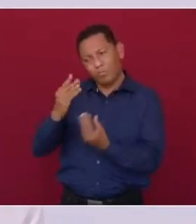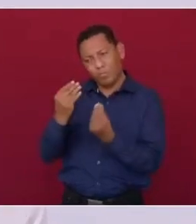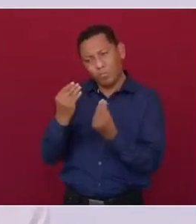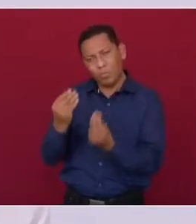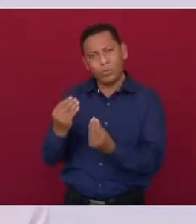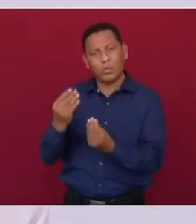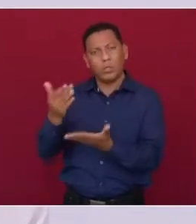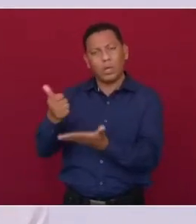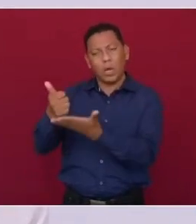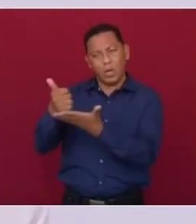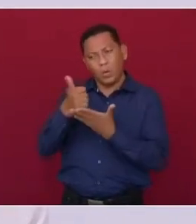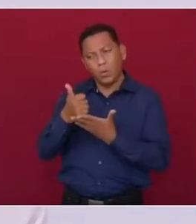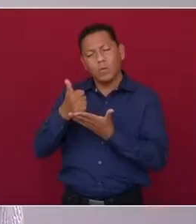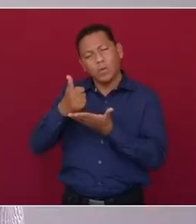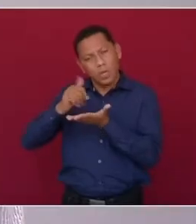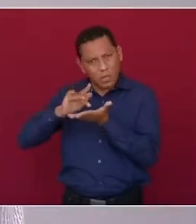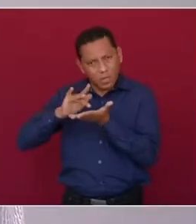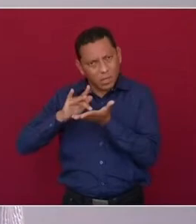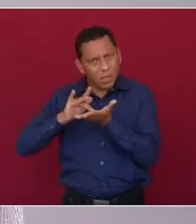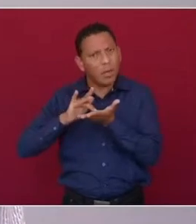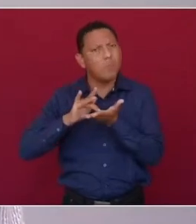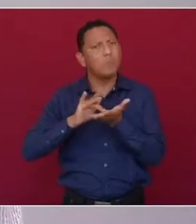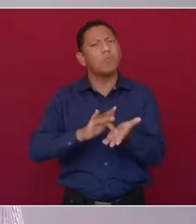el apoyo